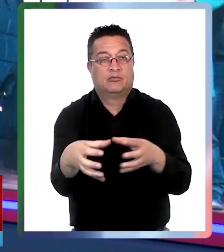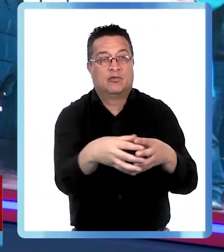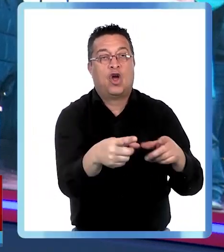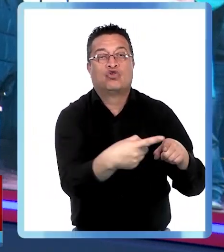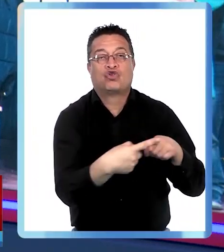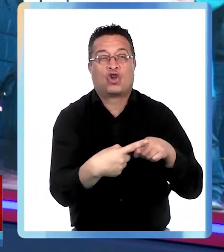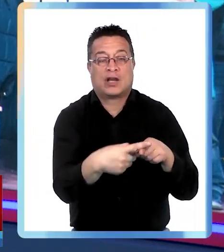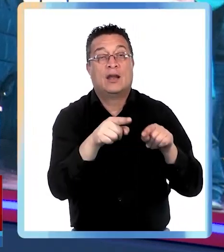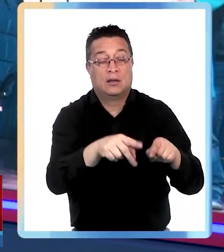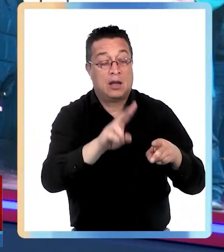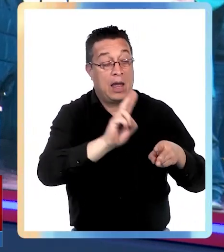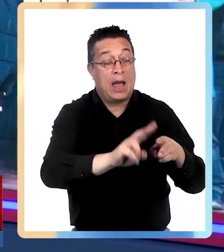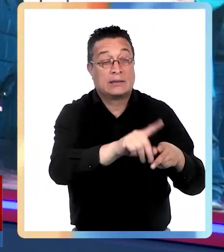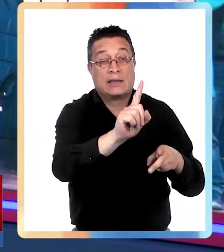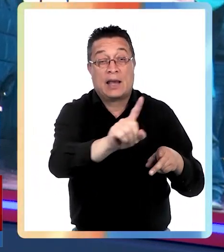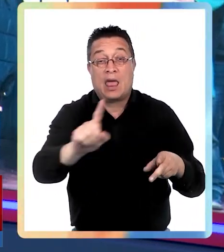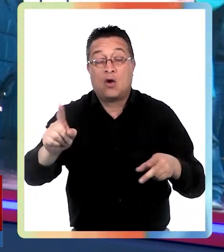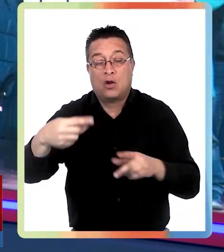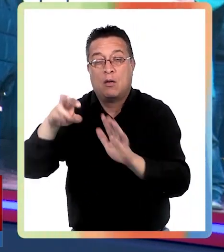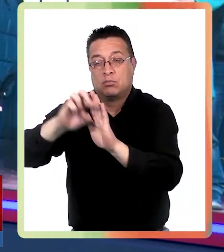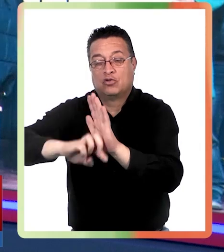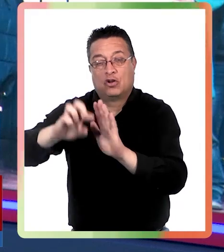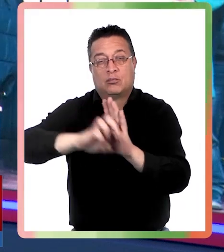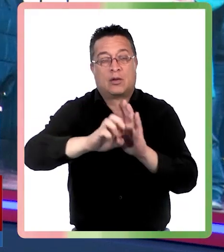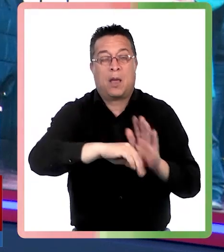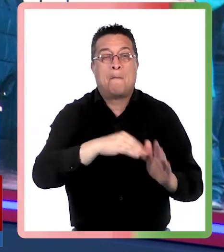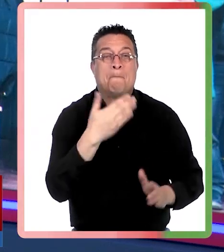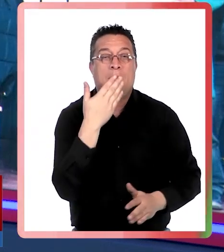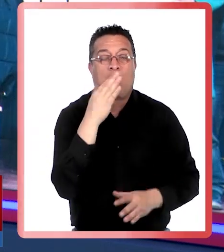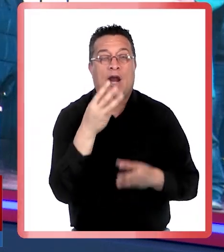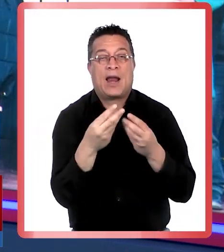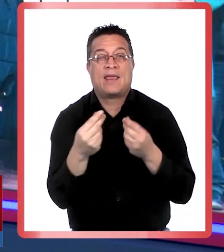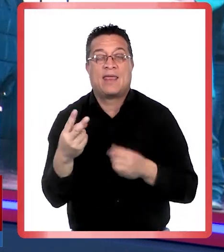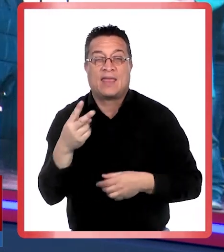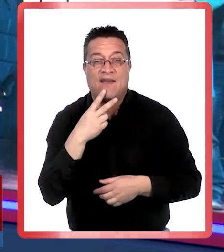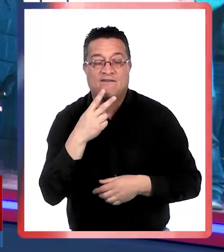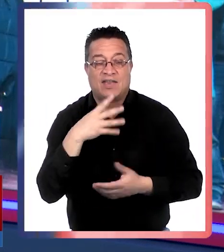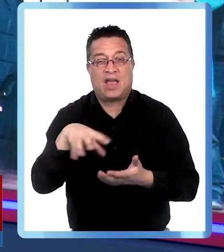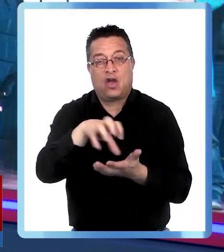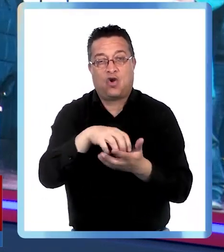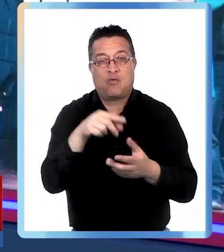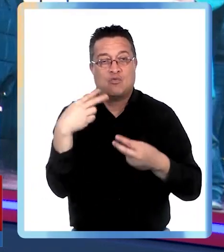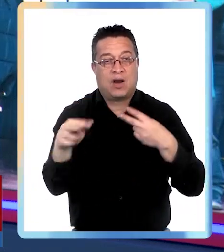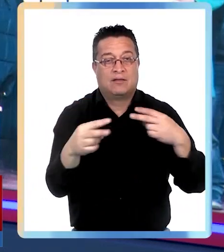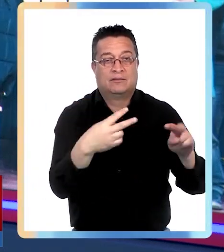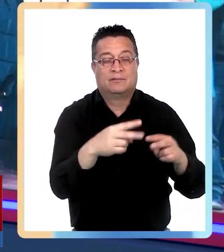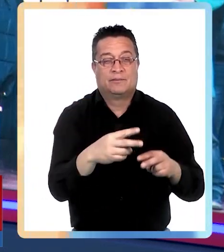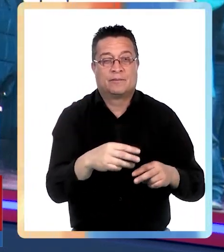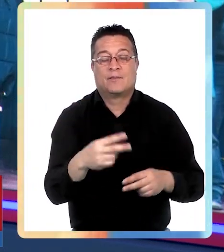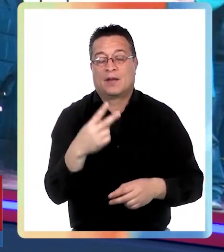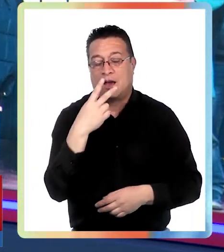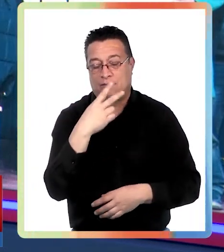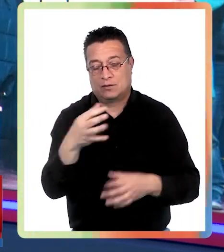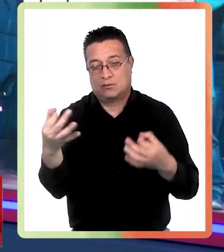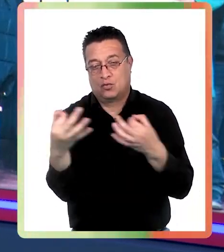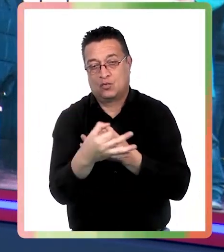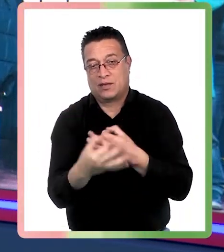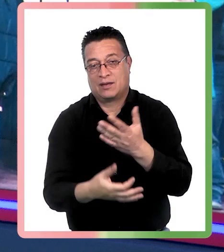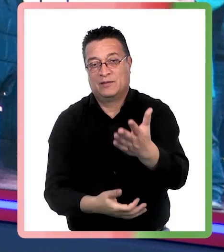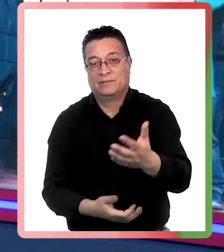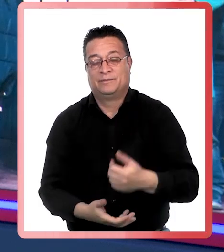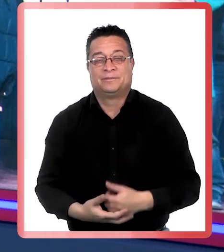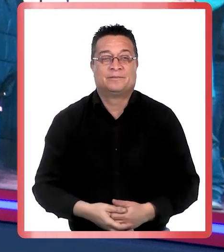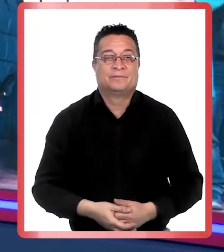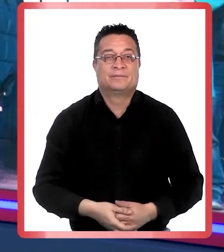sociales esto permitirá la realización de diversos proyectos para mejorar la calidad de vida en la comuna btv con